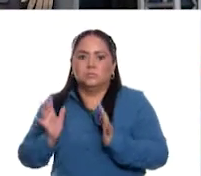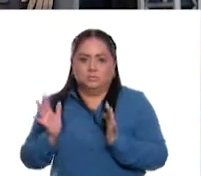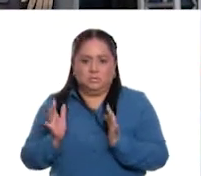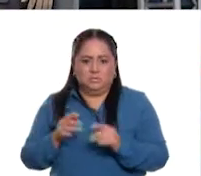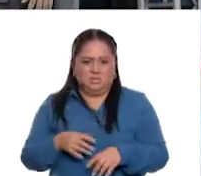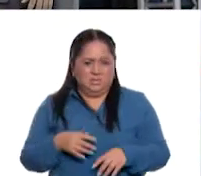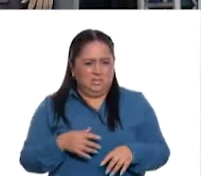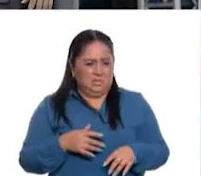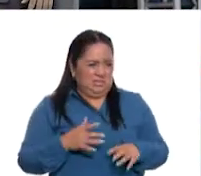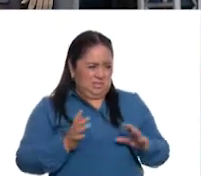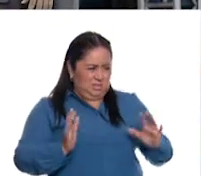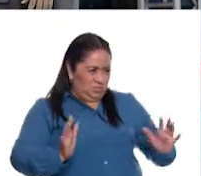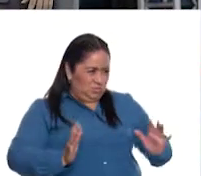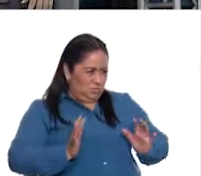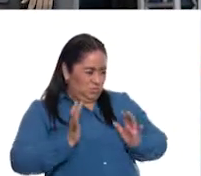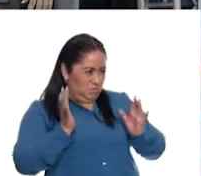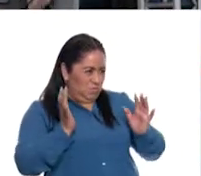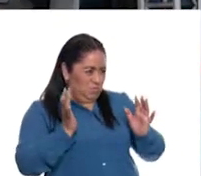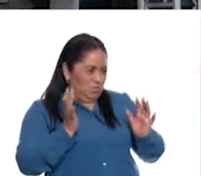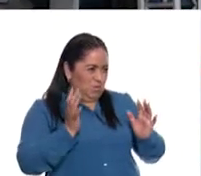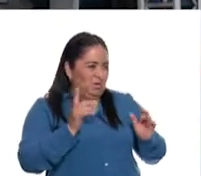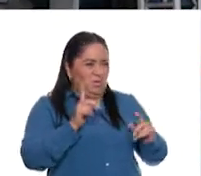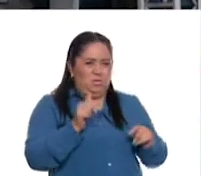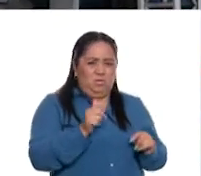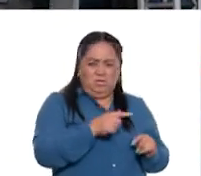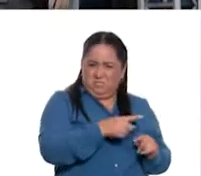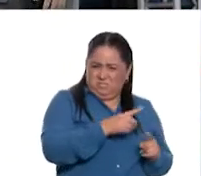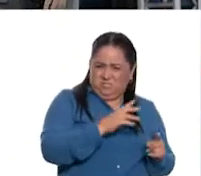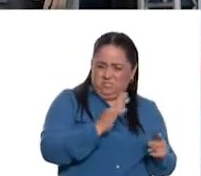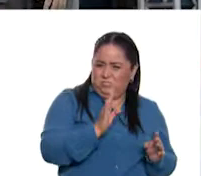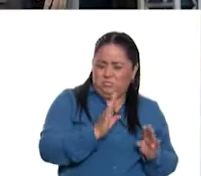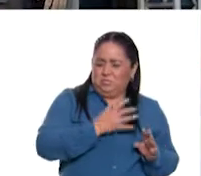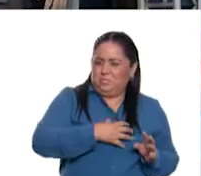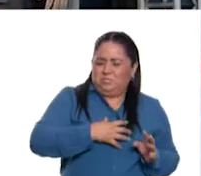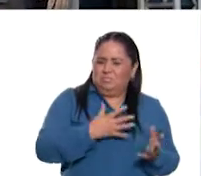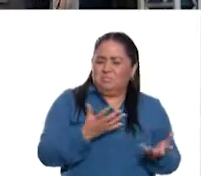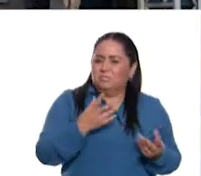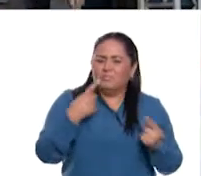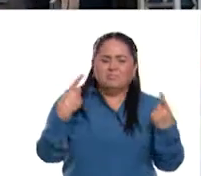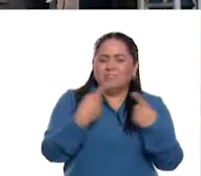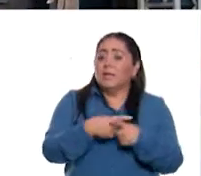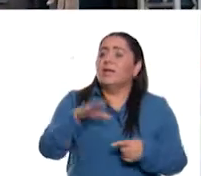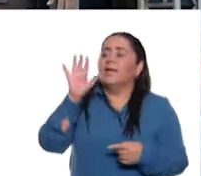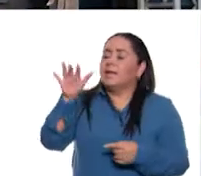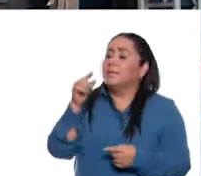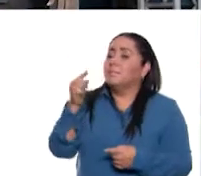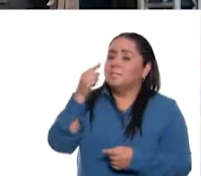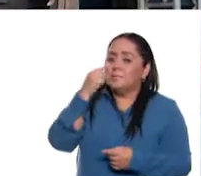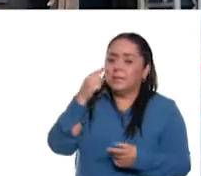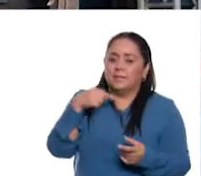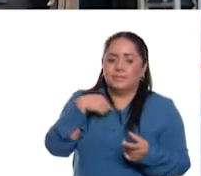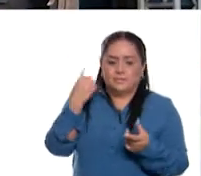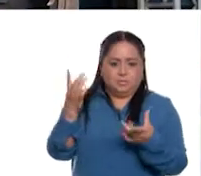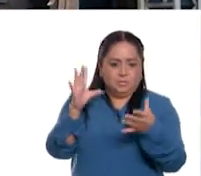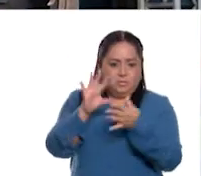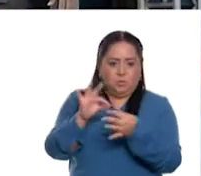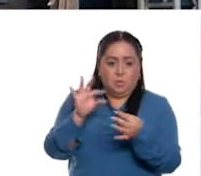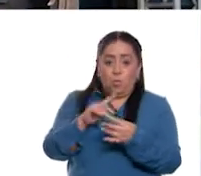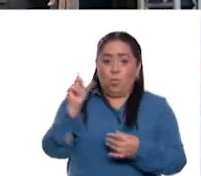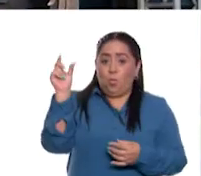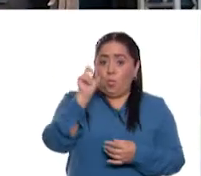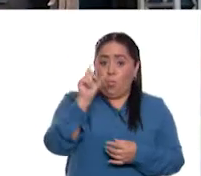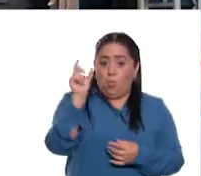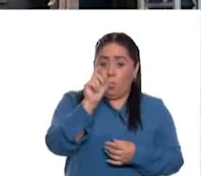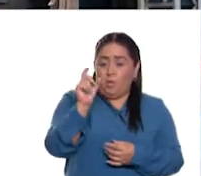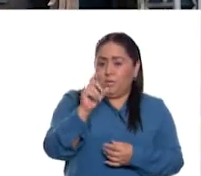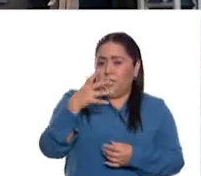la sorpresa pasó al asombro? ¿Cómo es eso, doctora? Ah, bueno, pues mira, te voy a explicar. Cuando hay